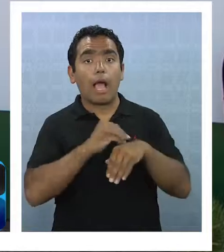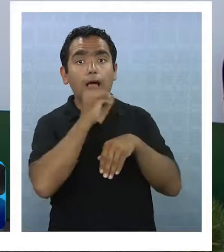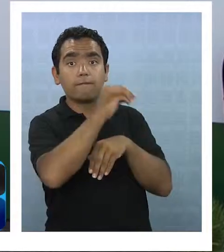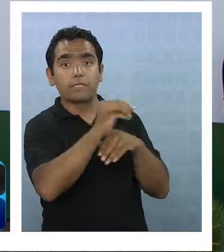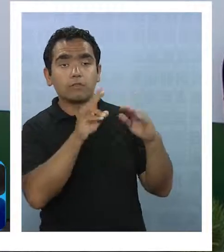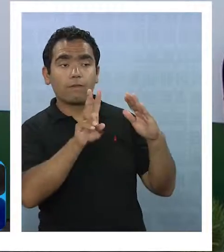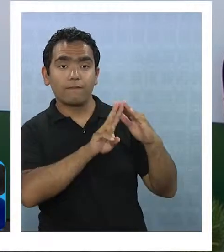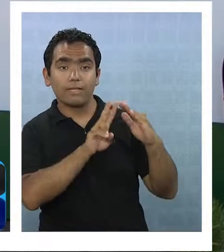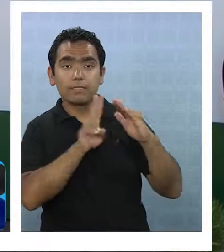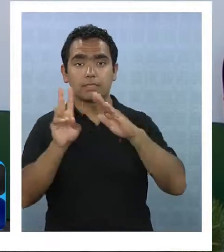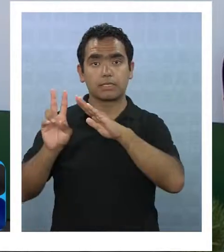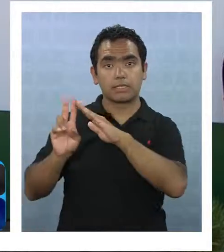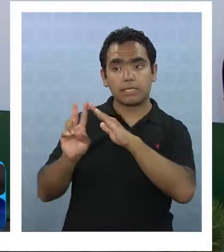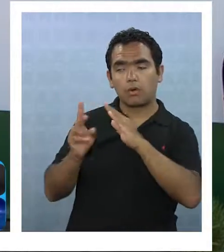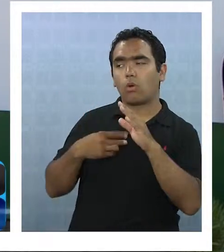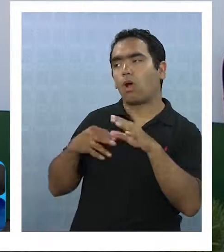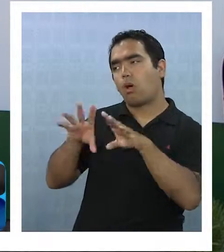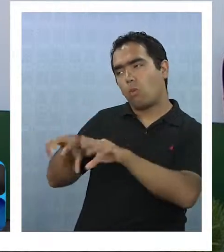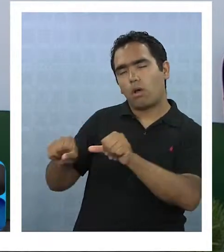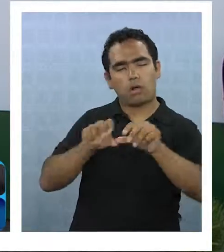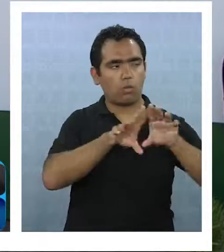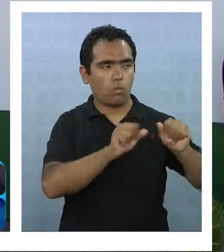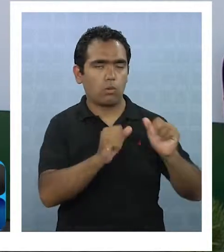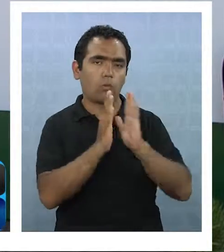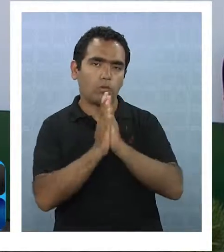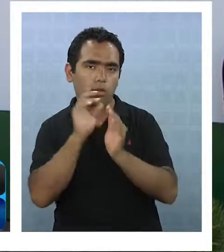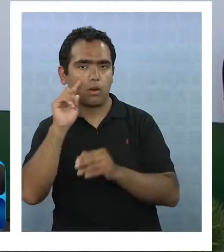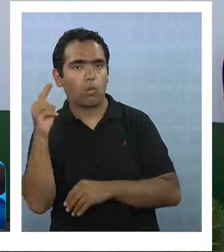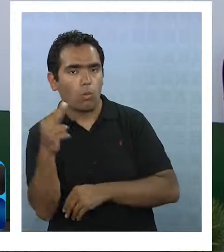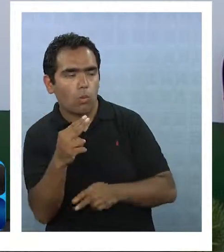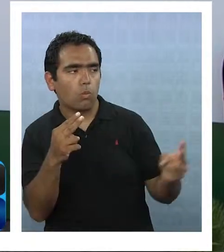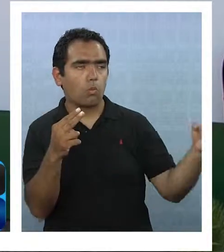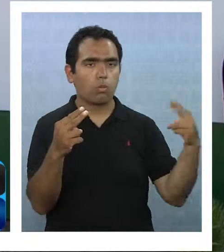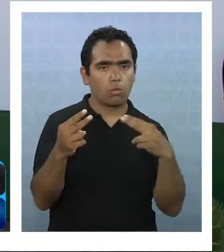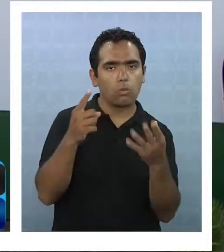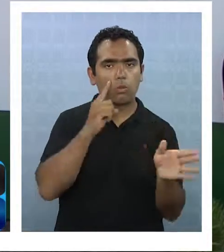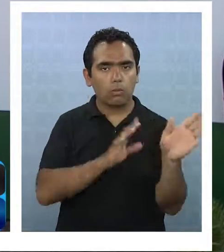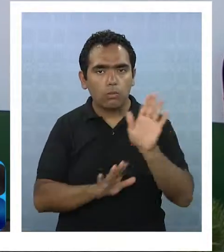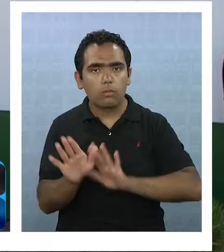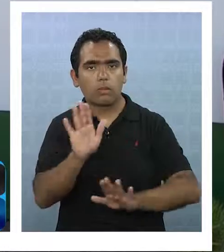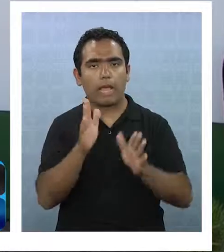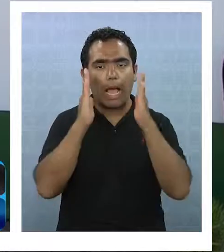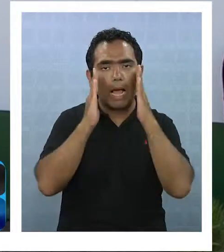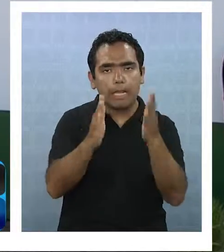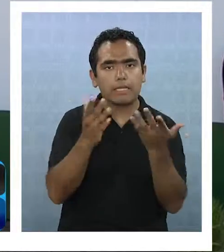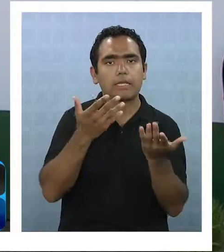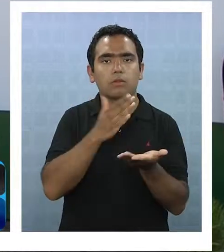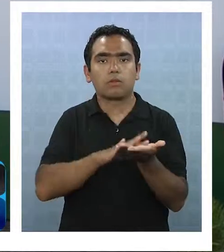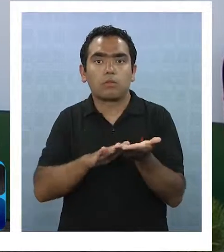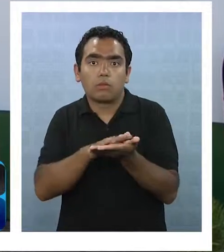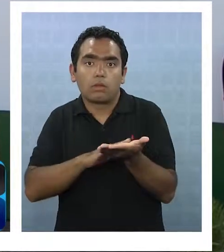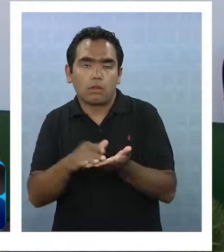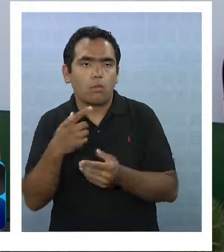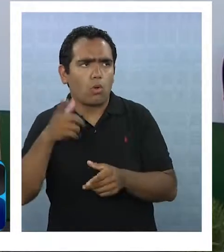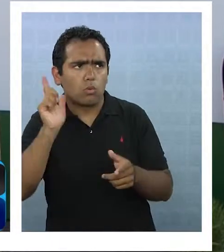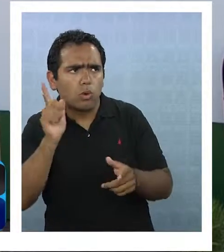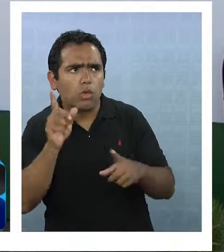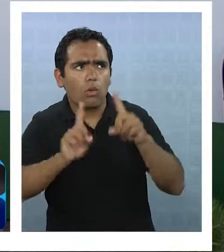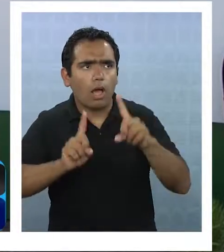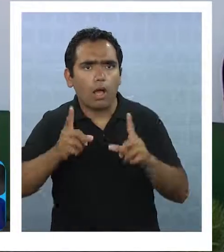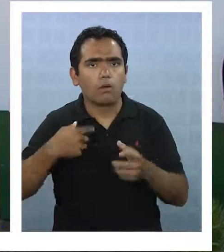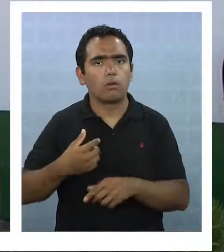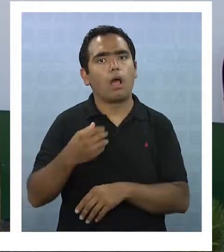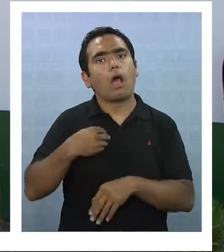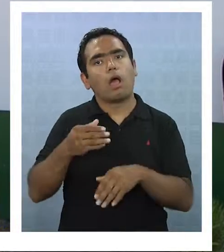en sus viviendas, coordinar con ellos para que ellos también presten la ayuda o estén atentos ante cualquier ruido, ante cualquier persona que